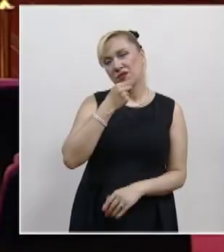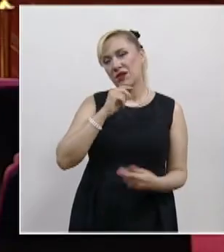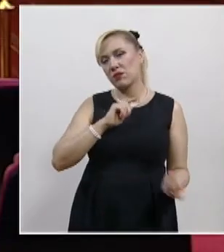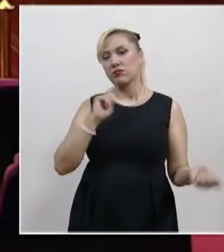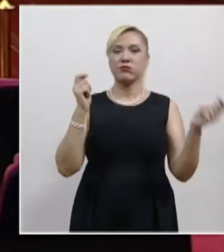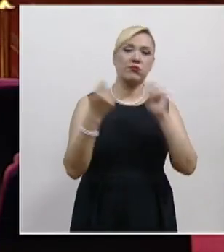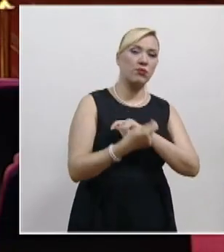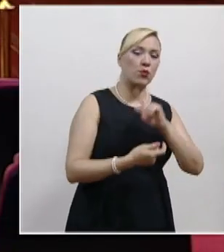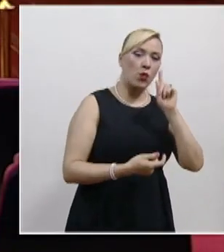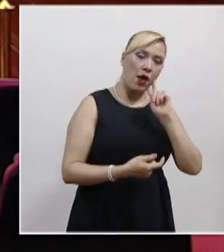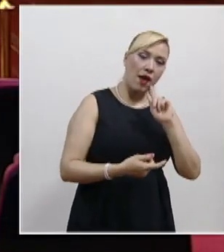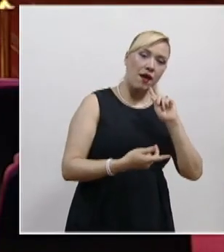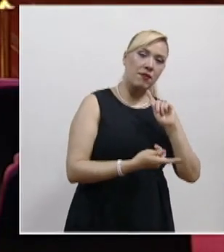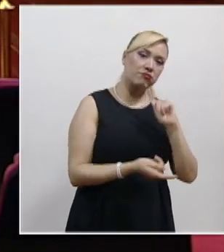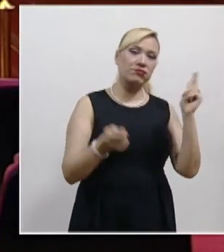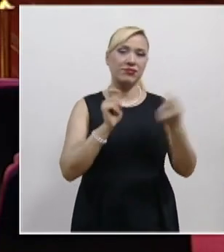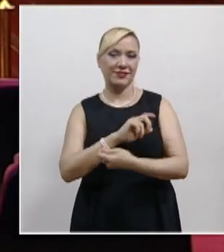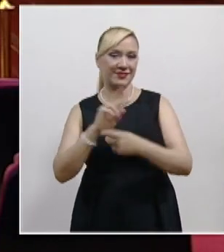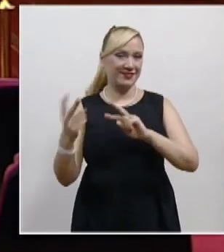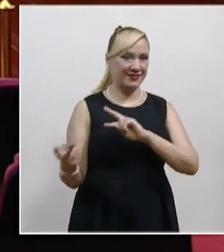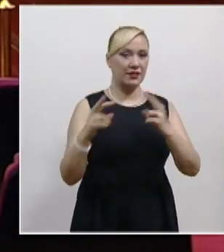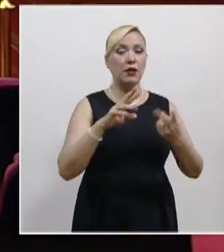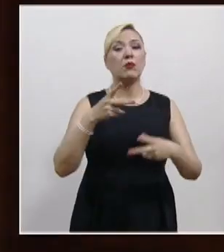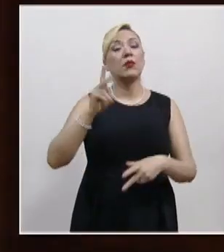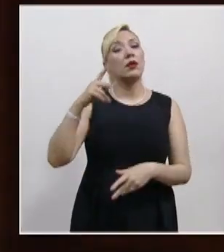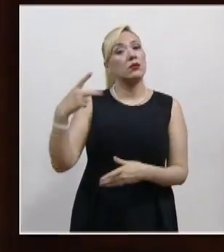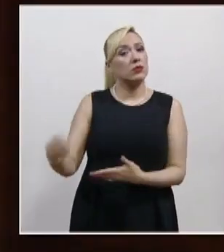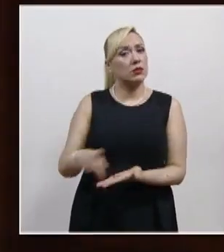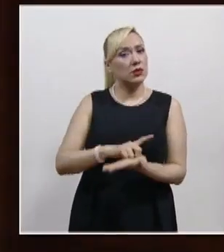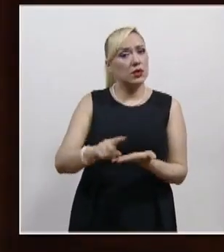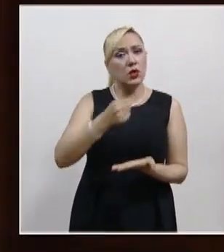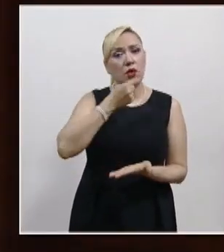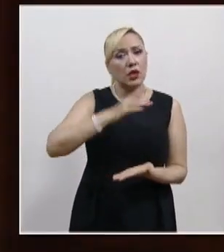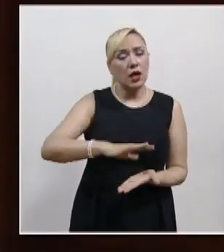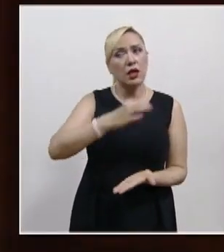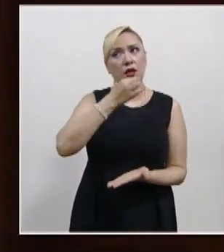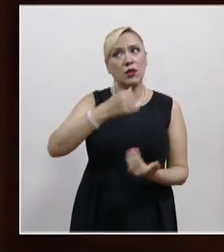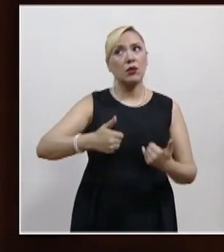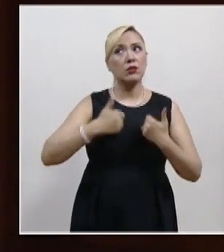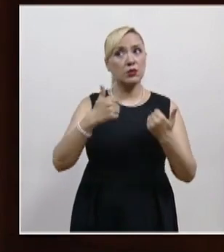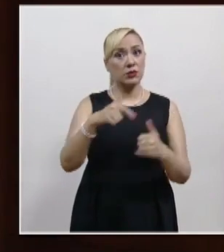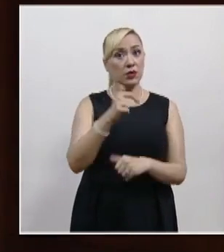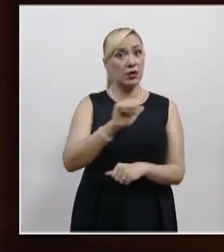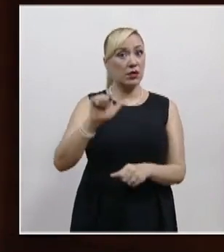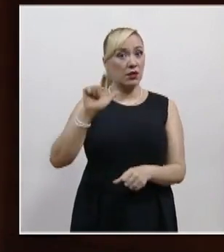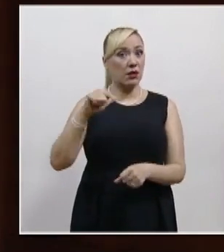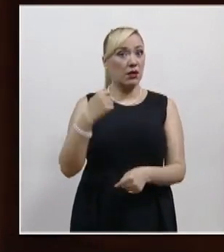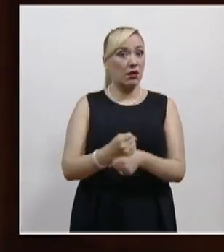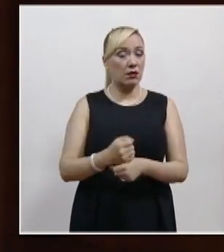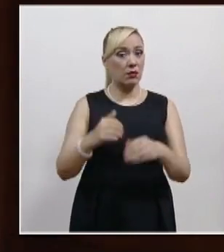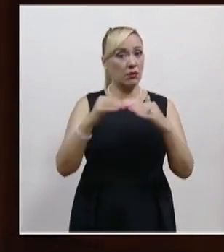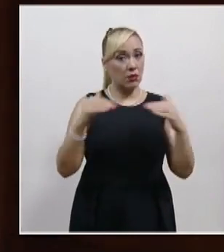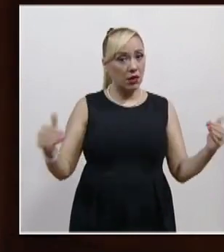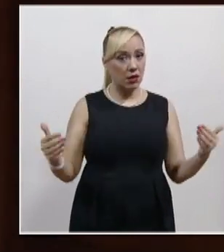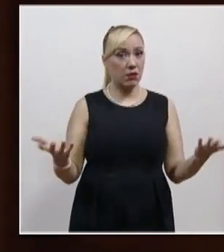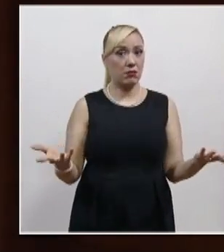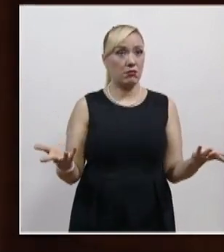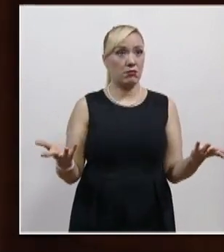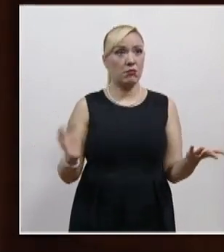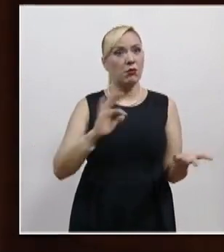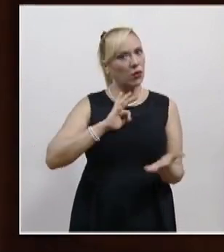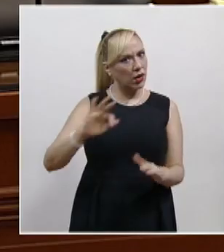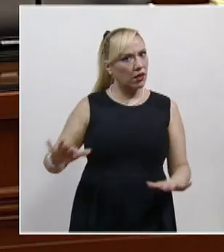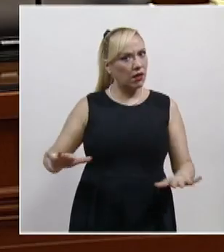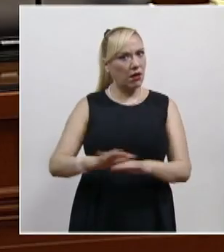disposiciones violaban derechos de niñas, niños y adolescentes, así como del principio de igualdad. Las disposiciones